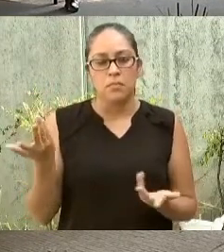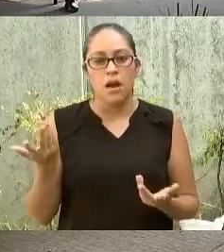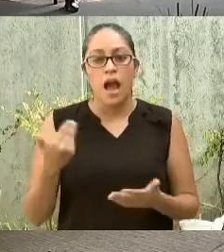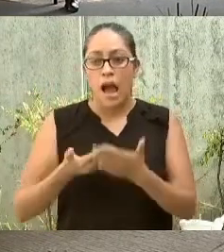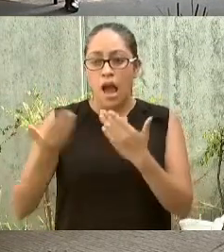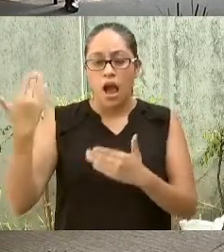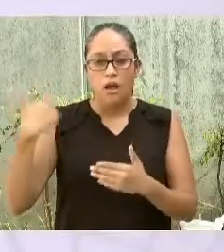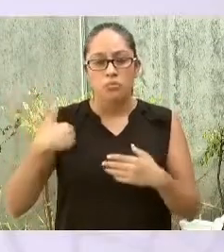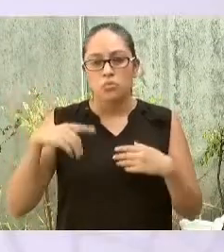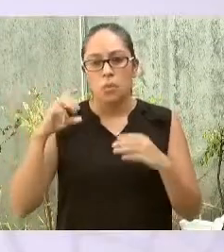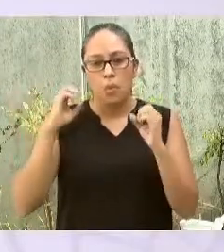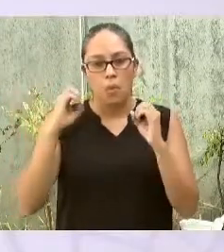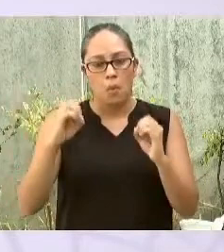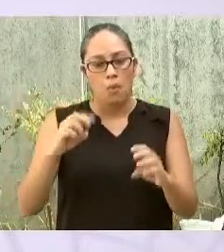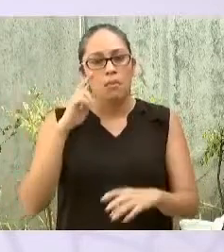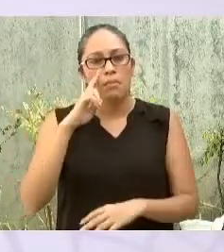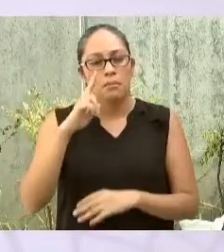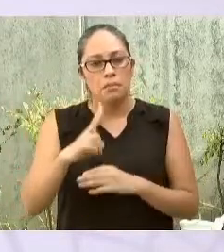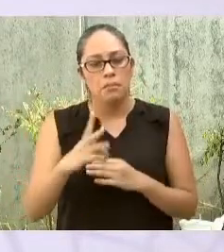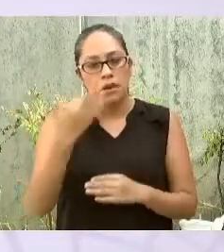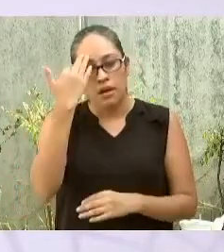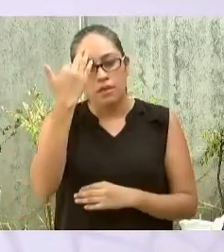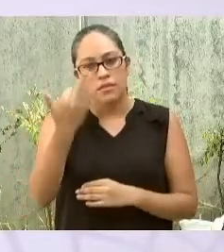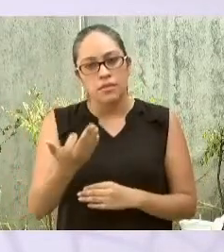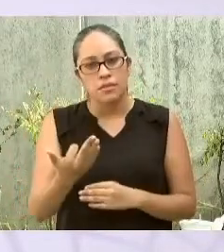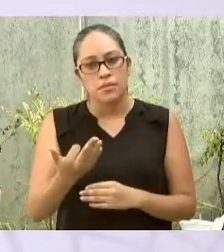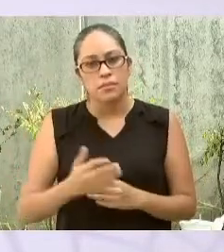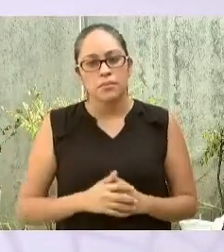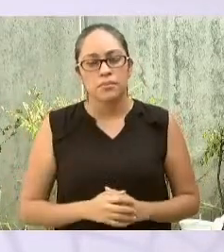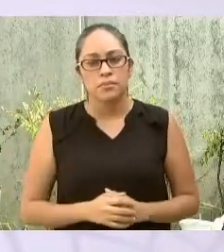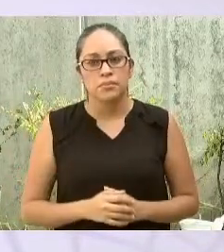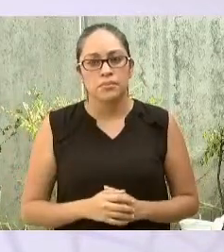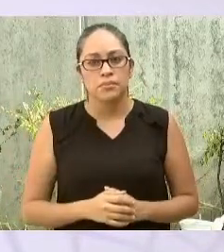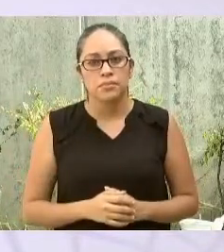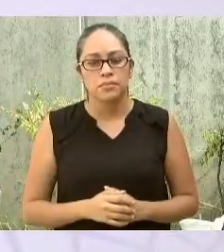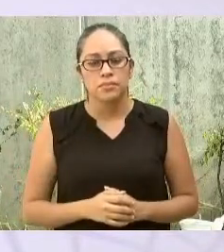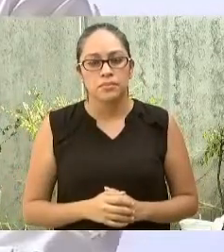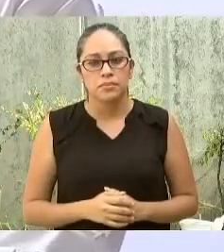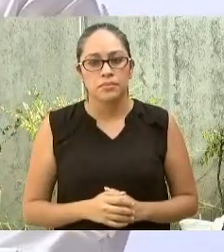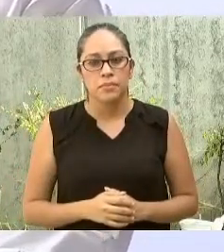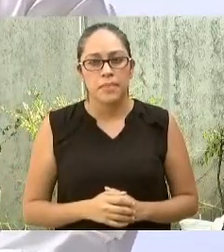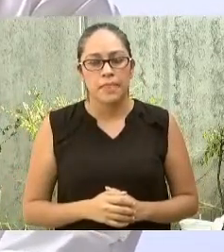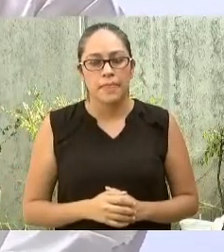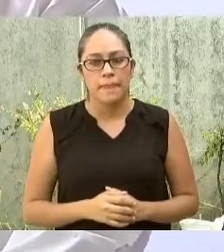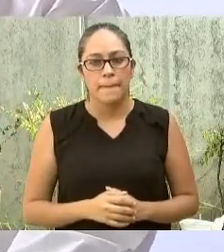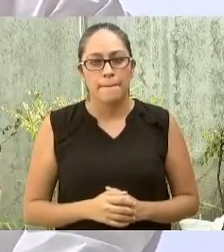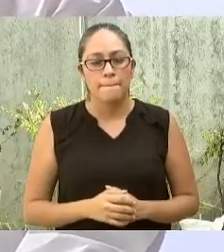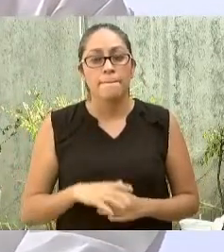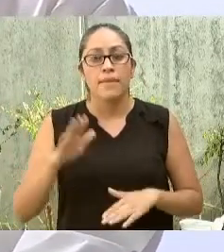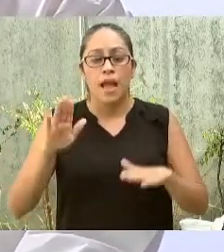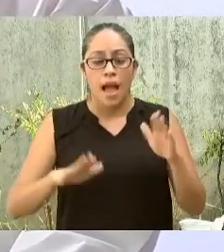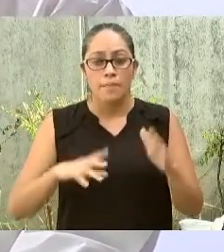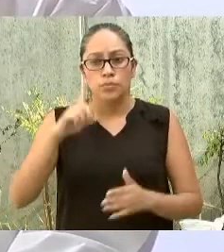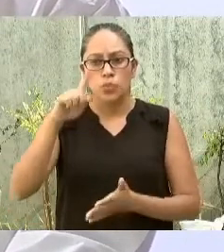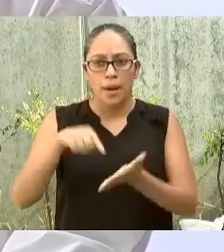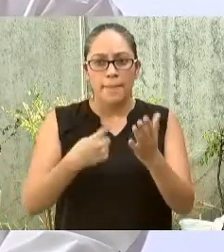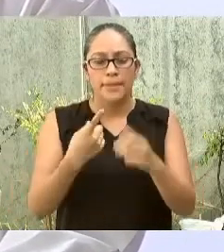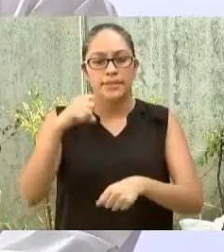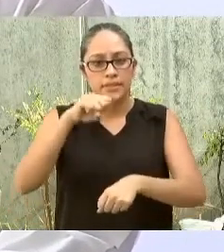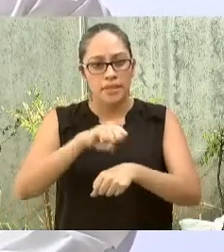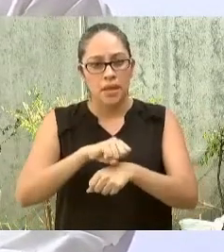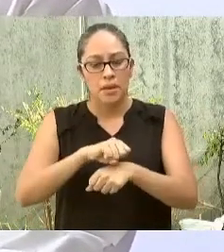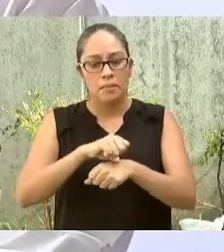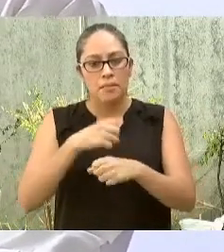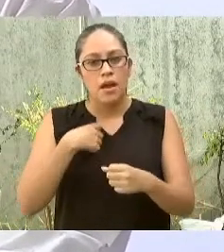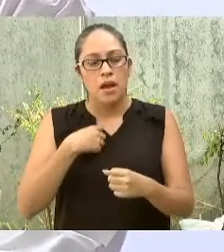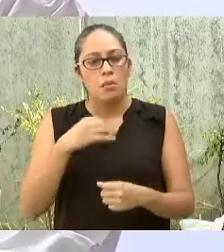Antes no era así, era cuando menos una vez a la semana,